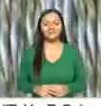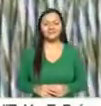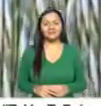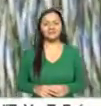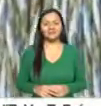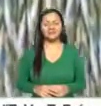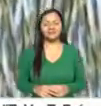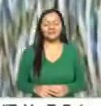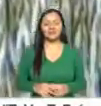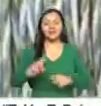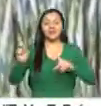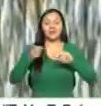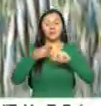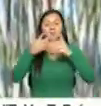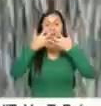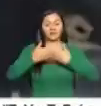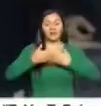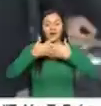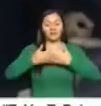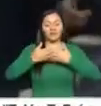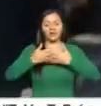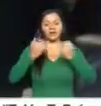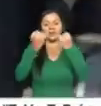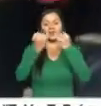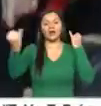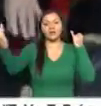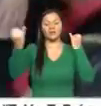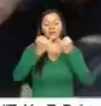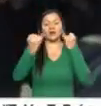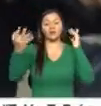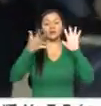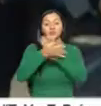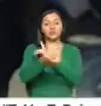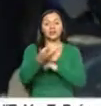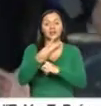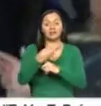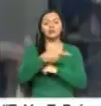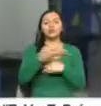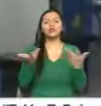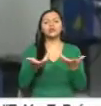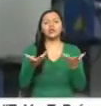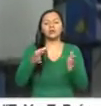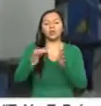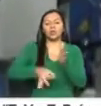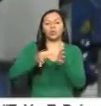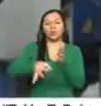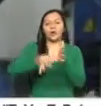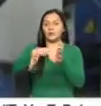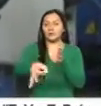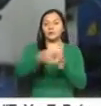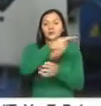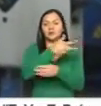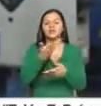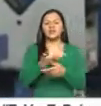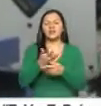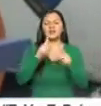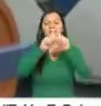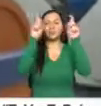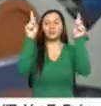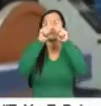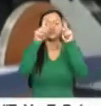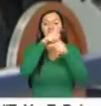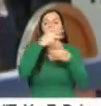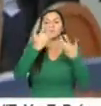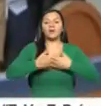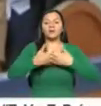La primera fábrica para producir cables de fibra óptica en el Ecuador se encuentra en el Cantón Durán. Se trata de Lata Fiber Home, una